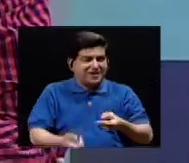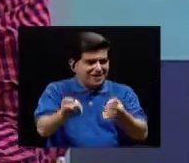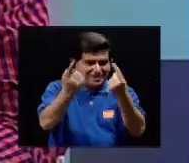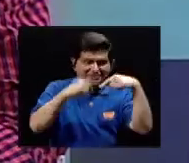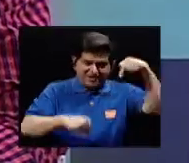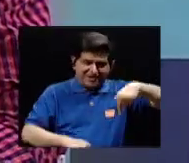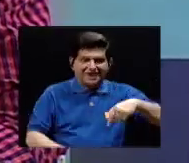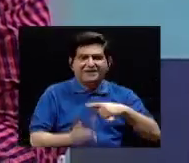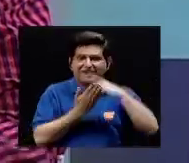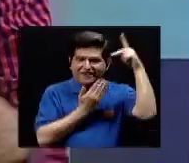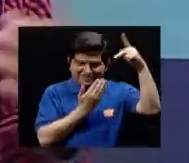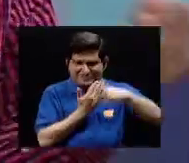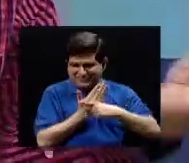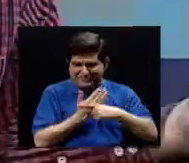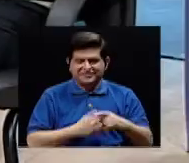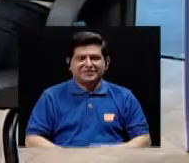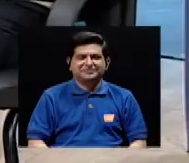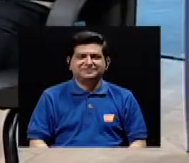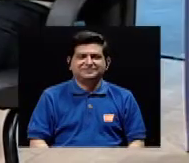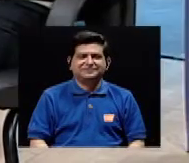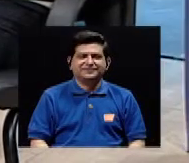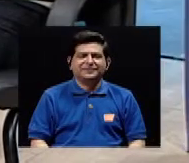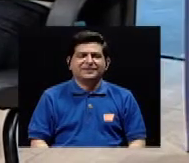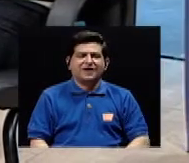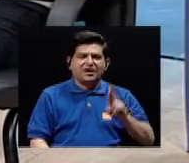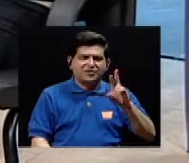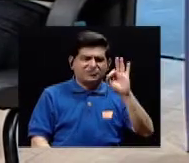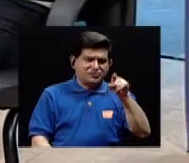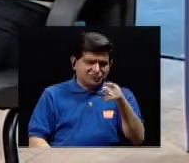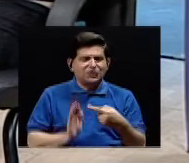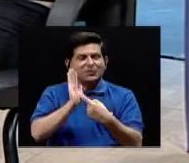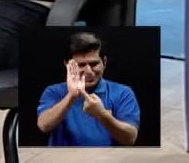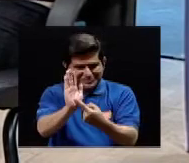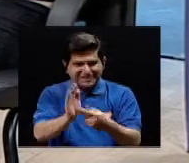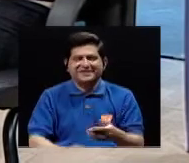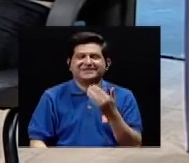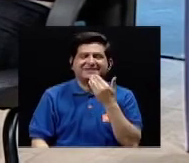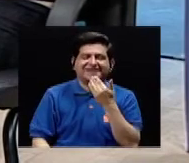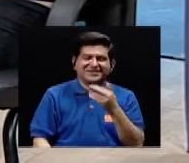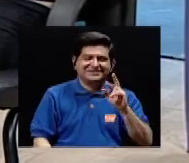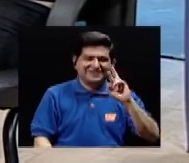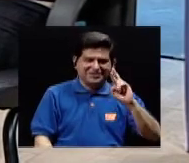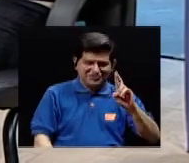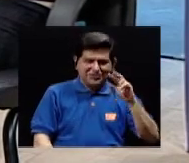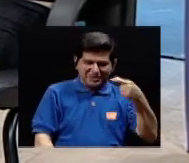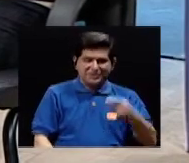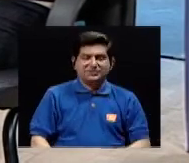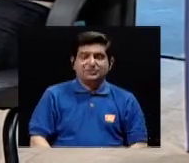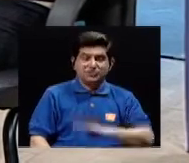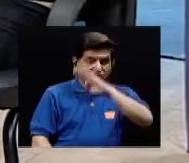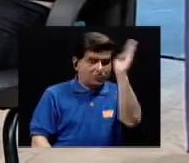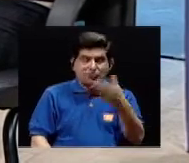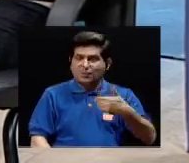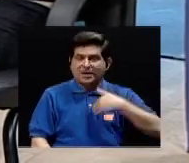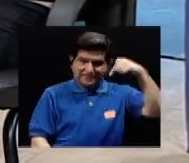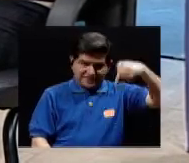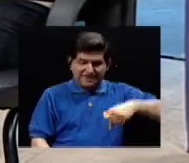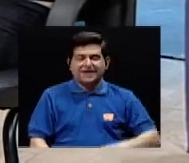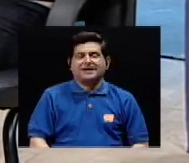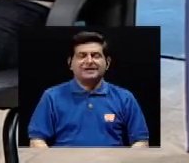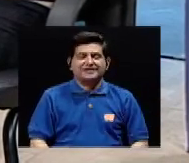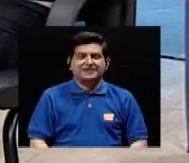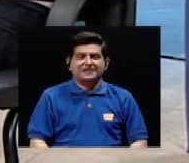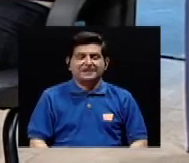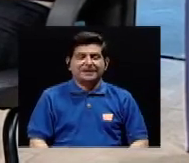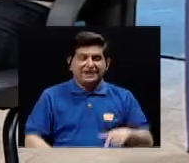en persona el Lunes de Cinemateca. Así y es. Rocío no lo debo presentar. Gracias, Roberto. Sí, efectivamente, pues nunca los habíamos tenido aquí